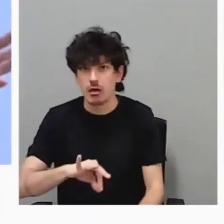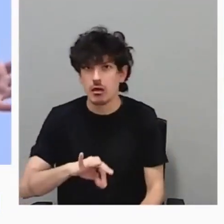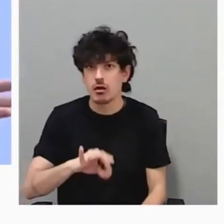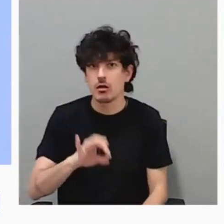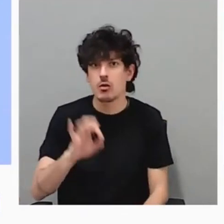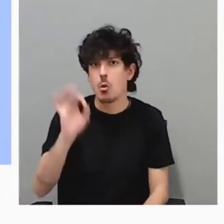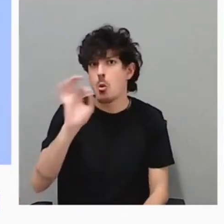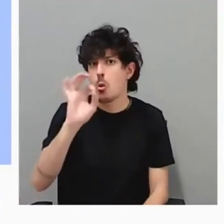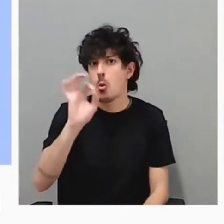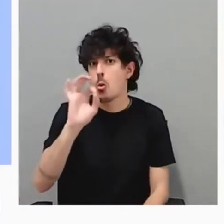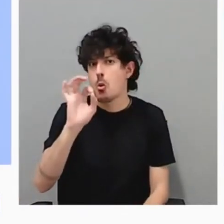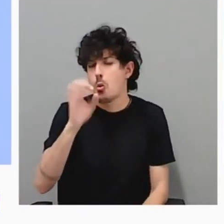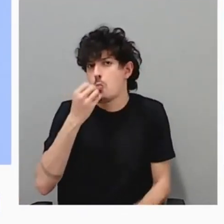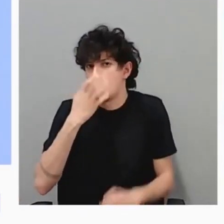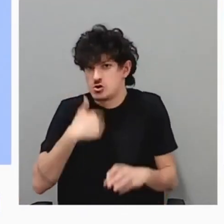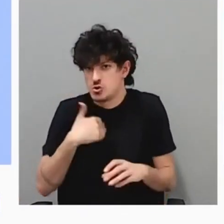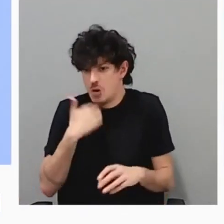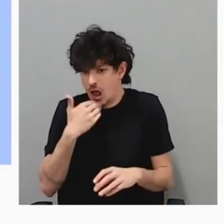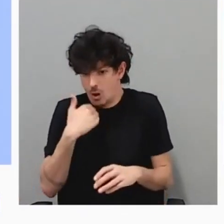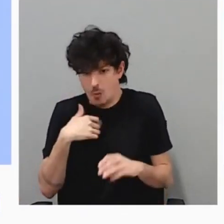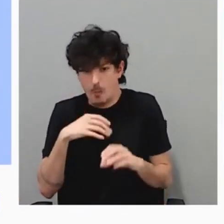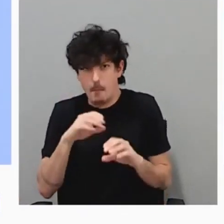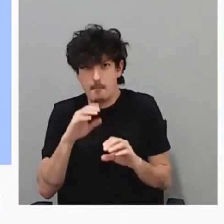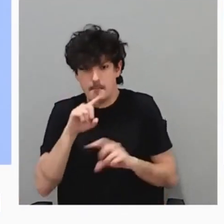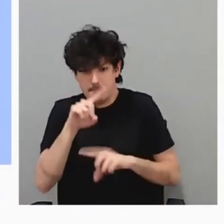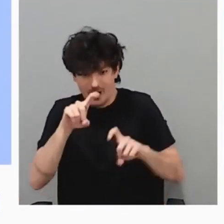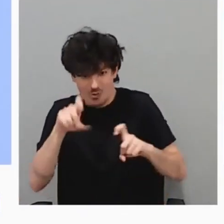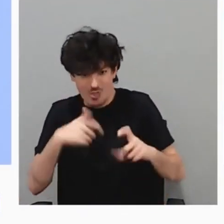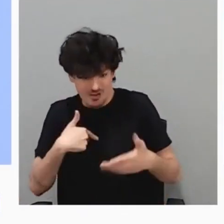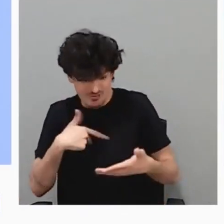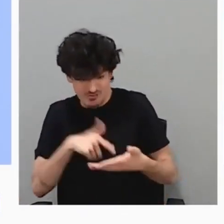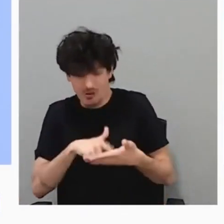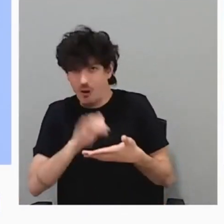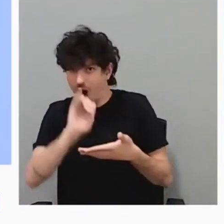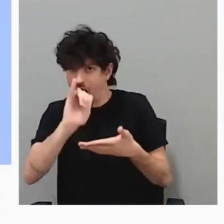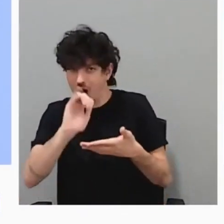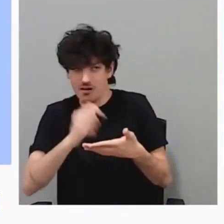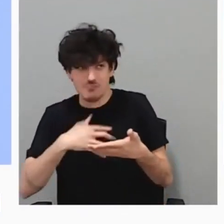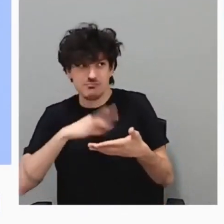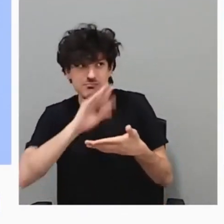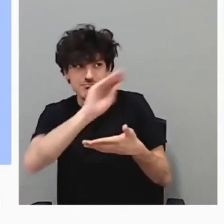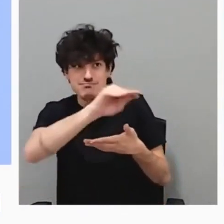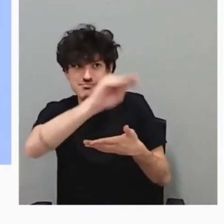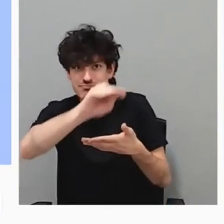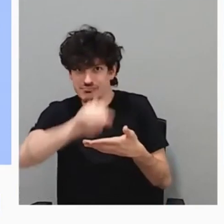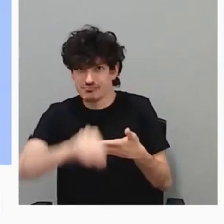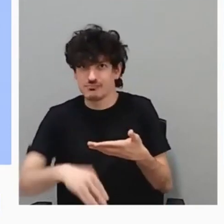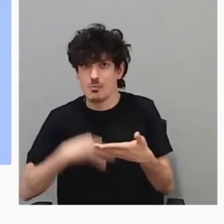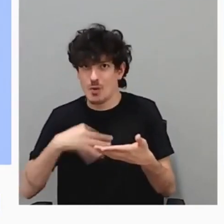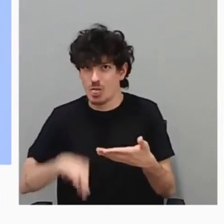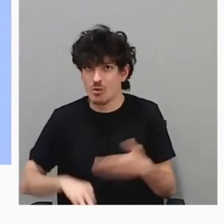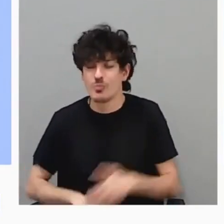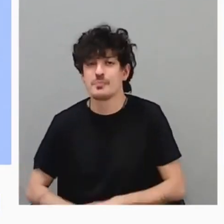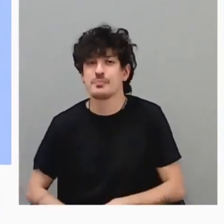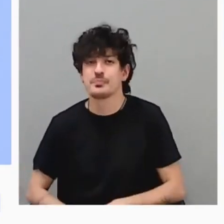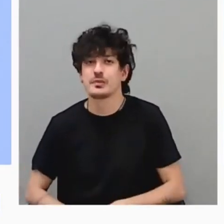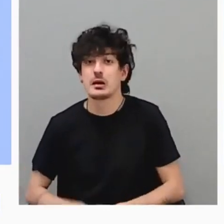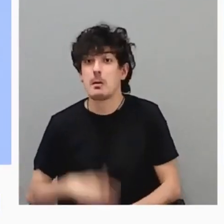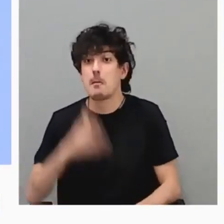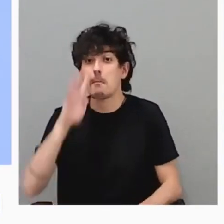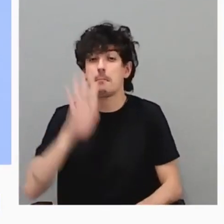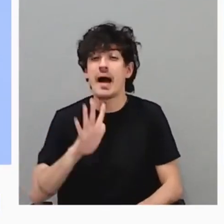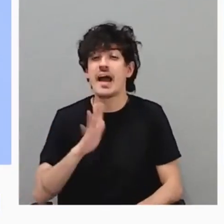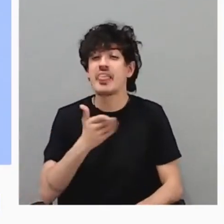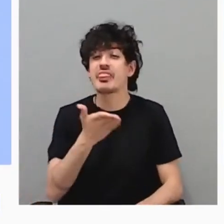tengo preparadas algunas preguntas para que dinamizar el diálogo, ¿no? Entonces, si os parece, Luis va a